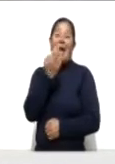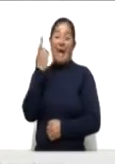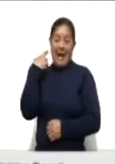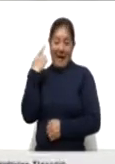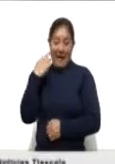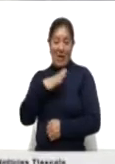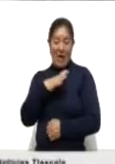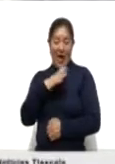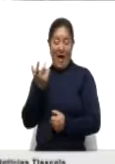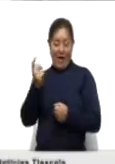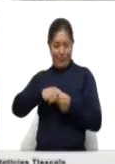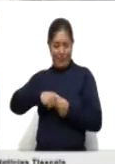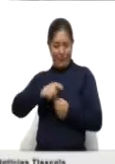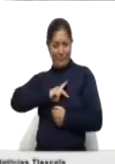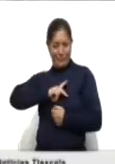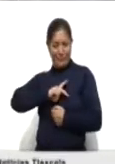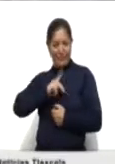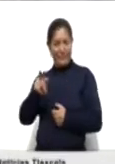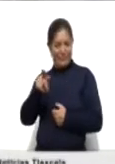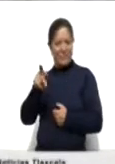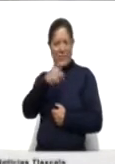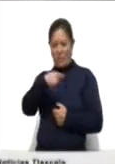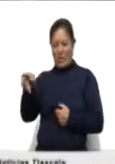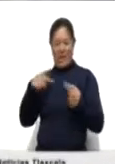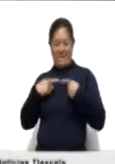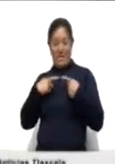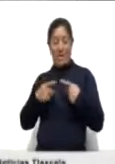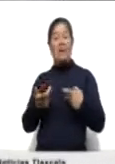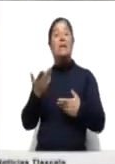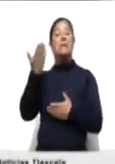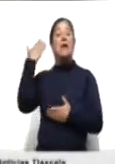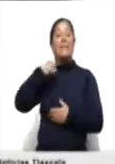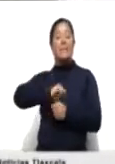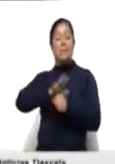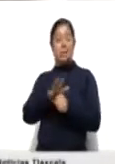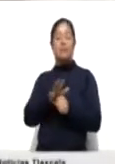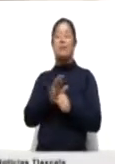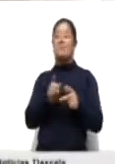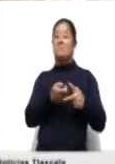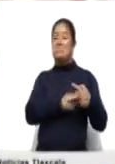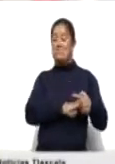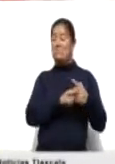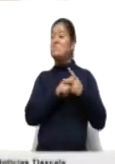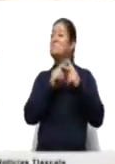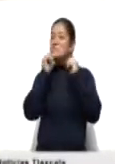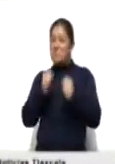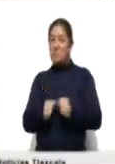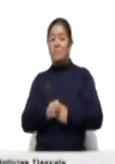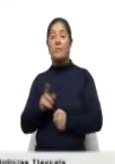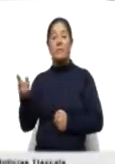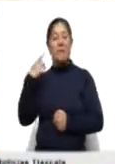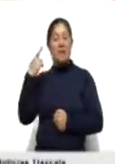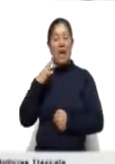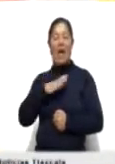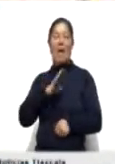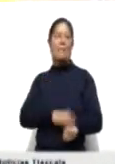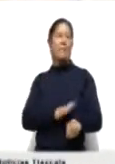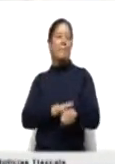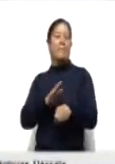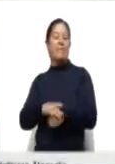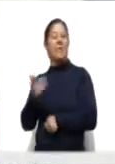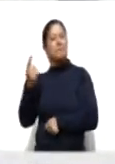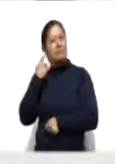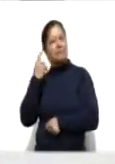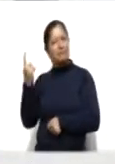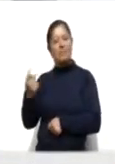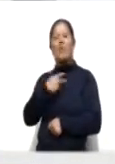los escuchas y desde el inicio de la emergencia sanitaria está probado. Porque la emisora ha sido más que entretenimiento. Las voces